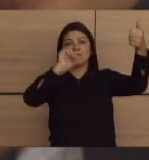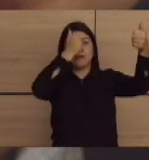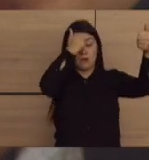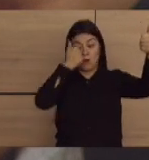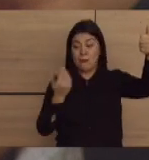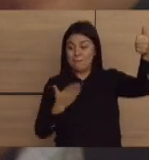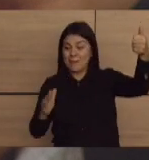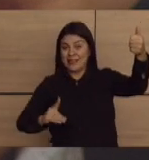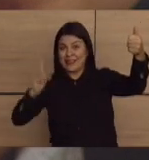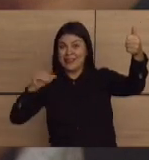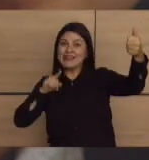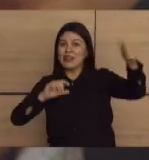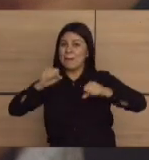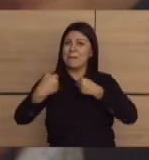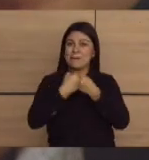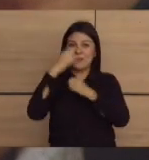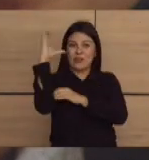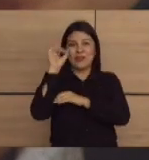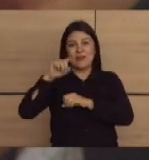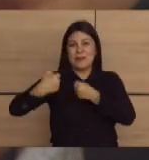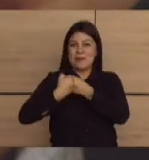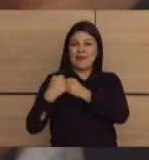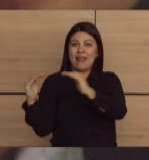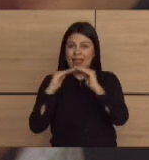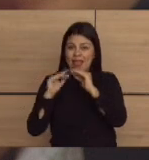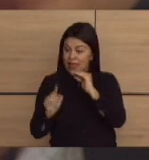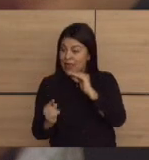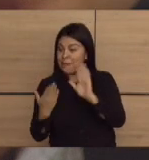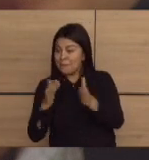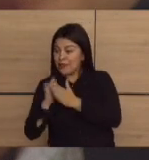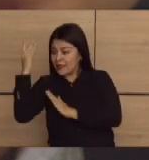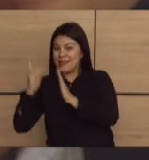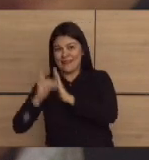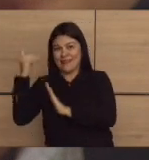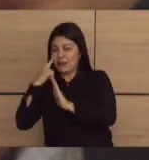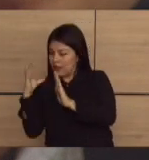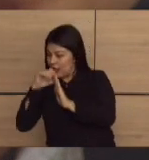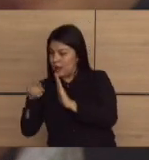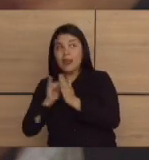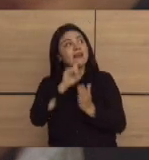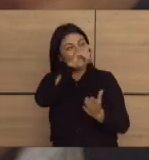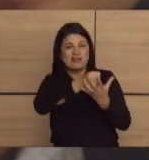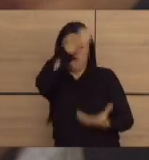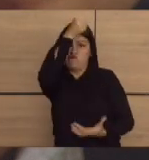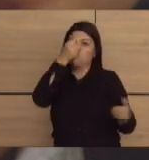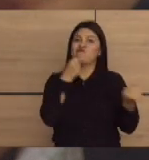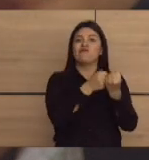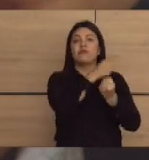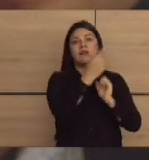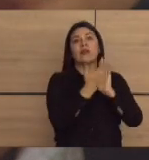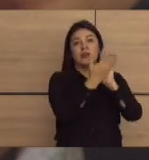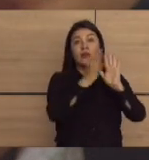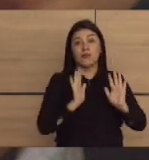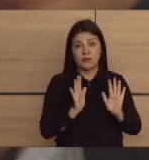desarrollo Pacto por Colombia, Pacto por la Equidad. A eso le sumamos tener el mayor presupuesto que se